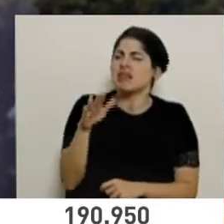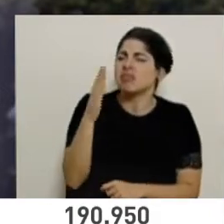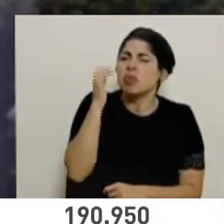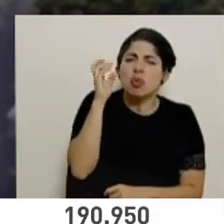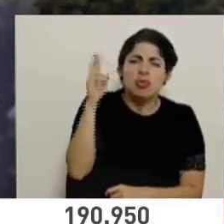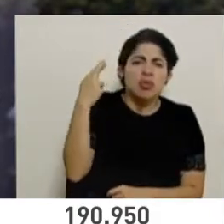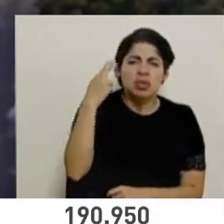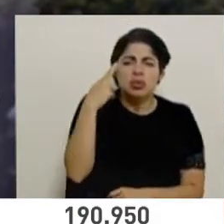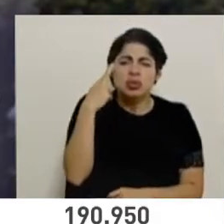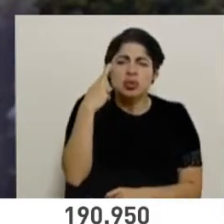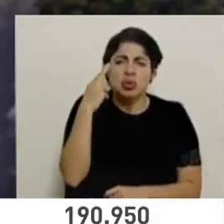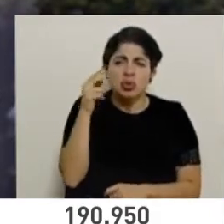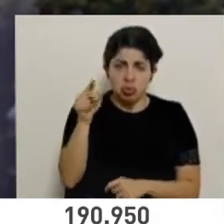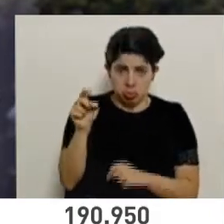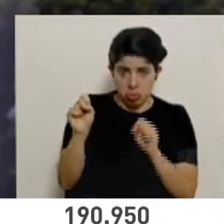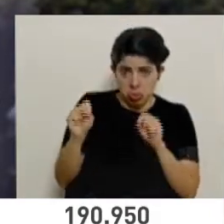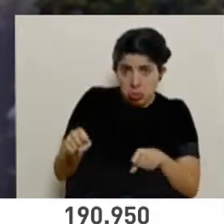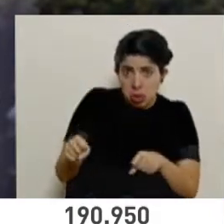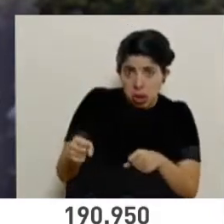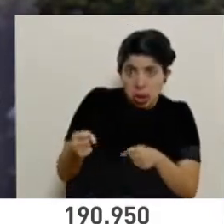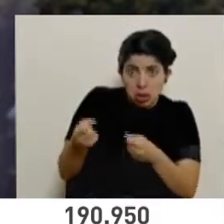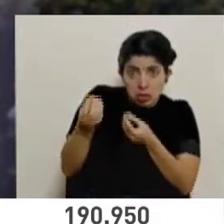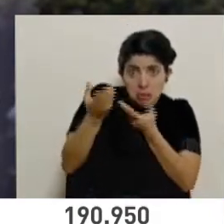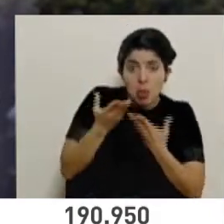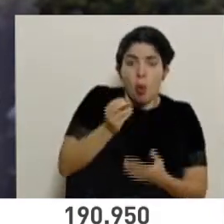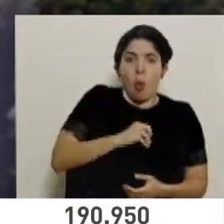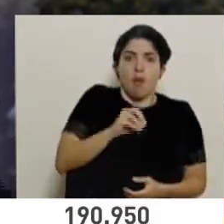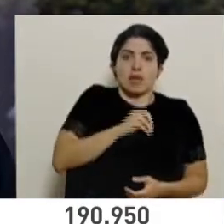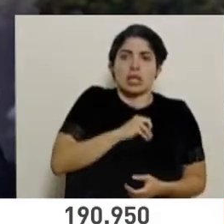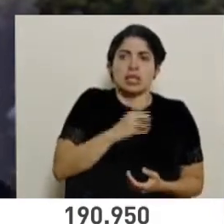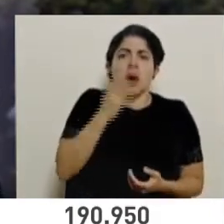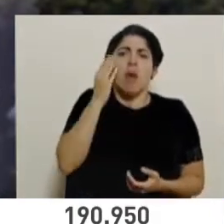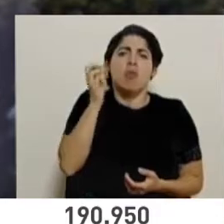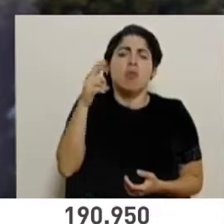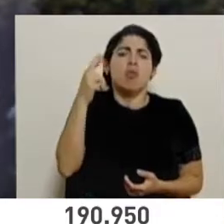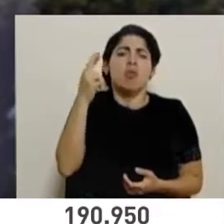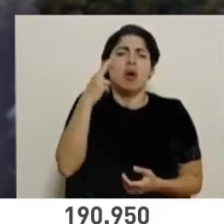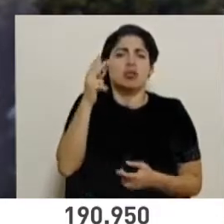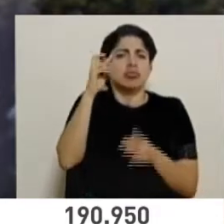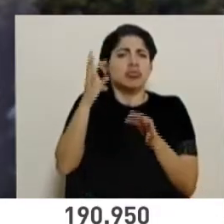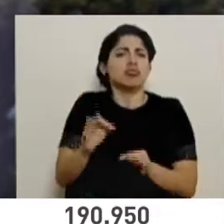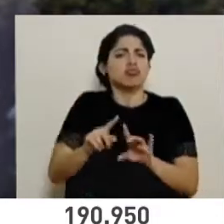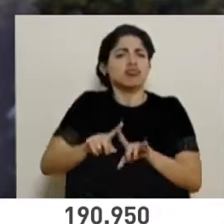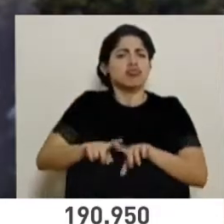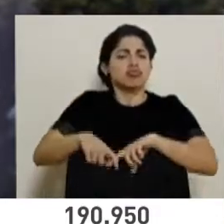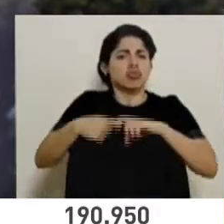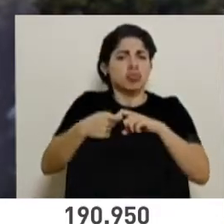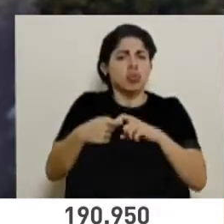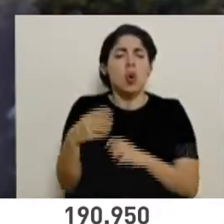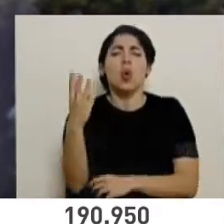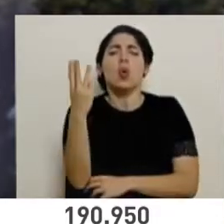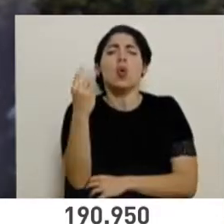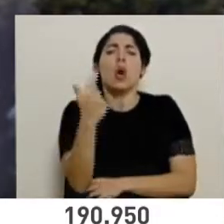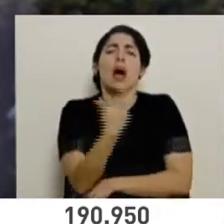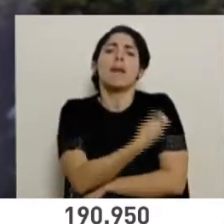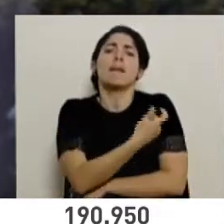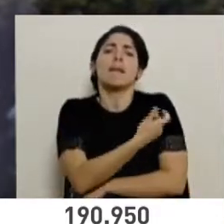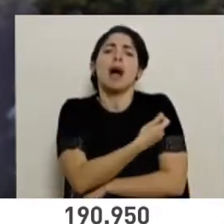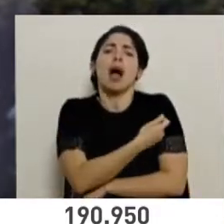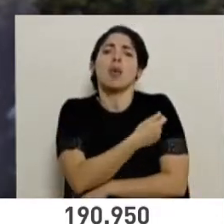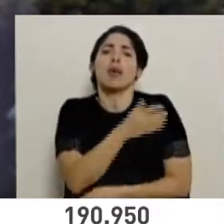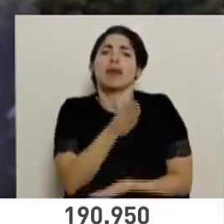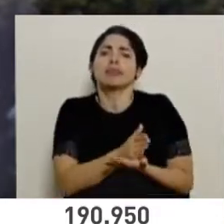las razones, si usted puede tener la versión oficial, que llevaron a tomar esa decisión? ¿Cuántas son las vacunas que se